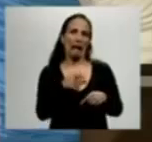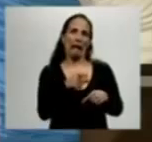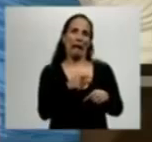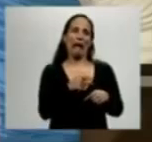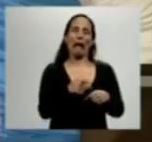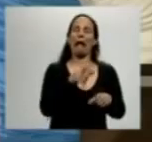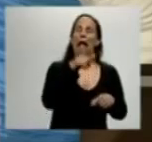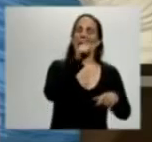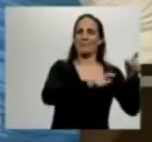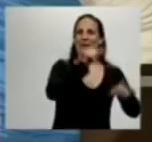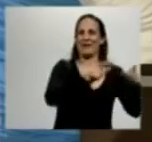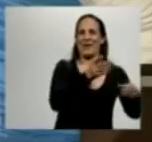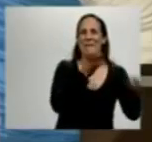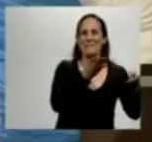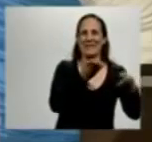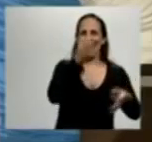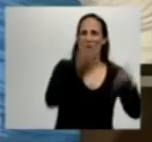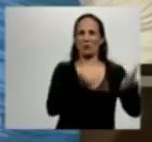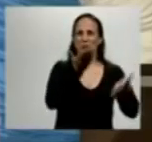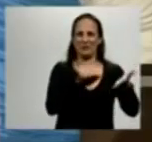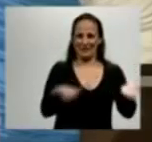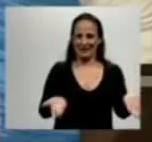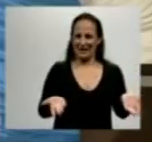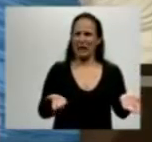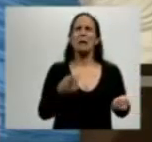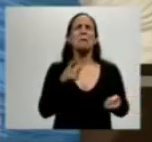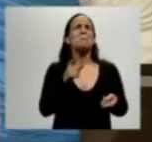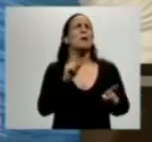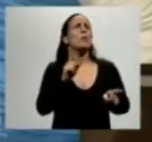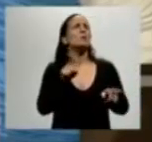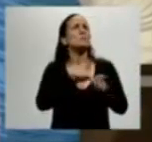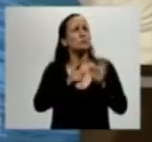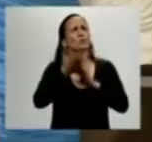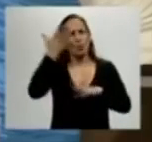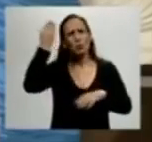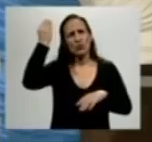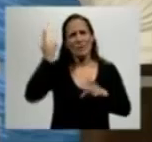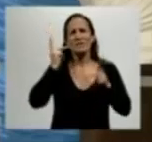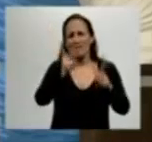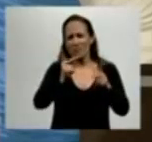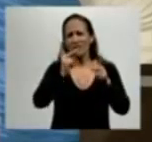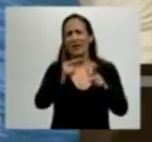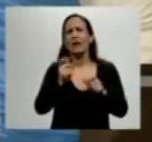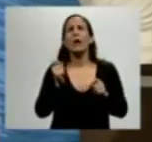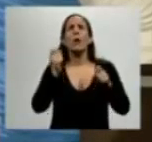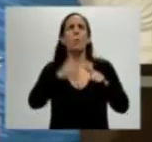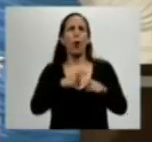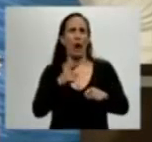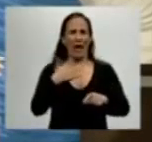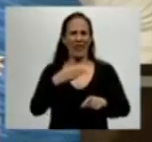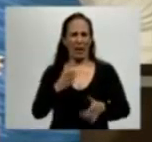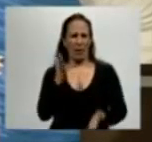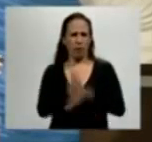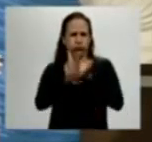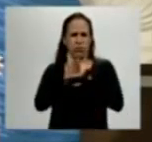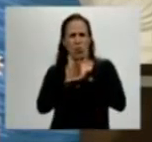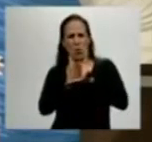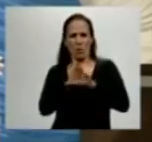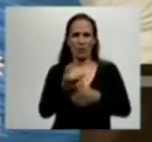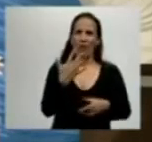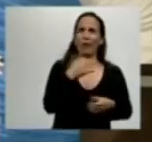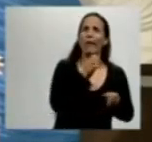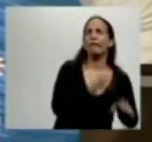de la ciudadanía, que no pasa, como lo he dicho en muchísimas oportunidades, por una cuestión de mano dura ni de mano blanda, simplemente de